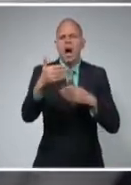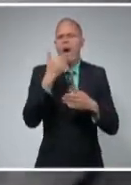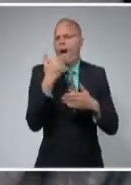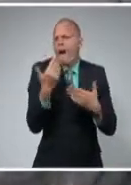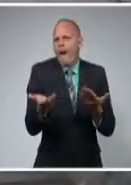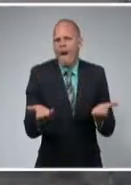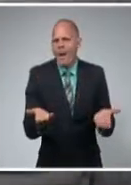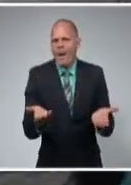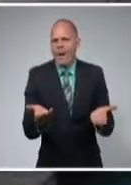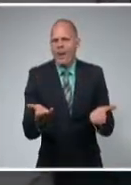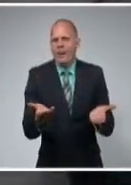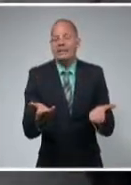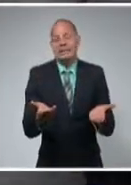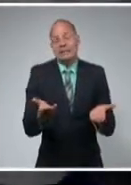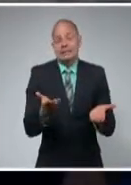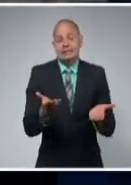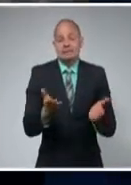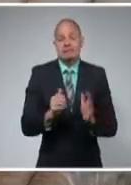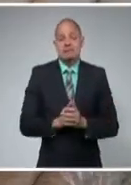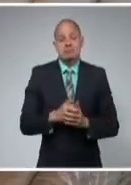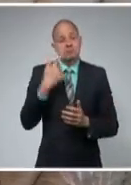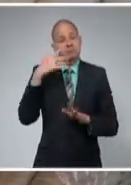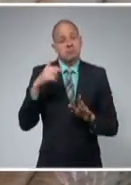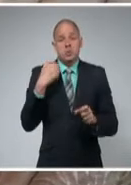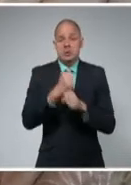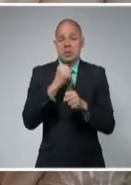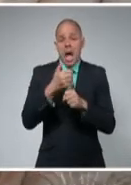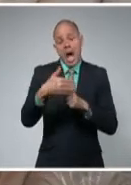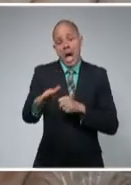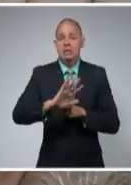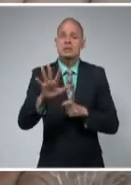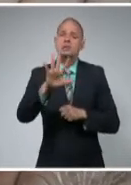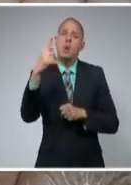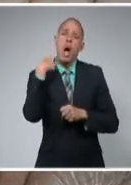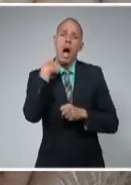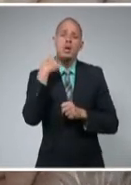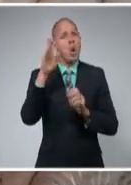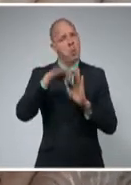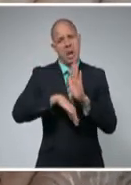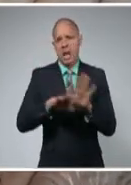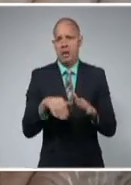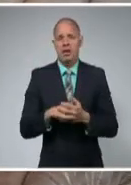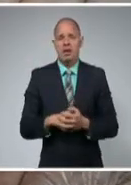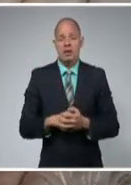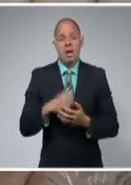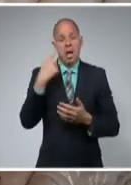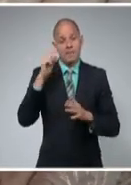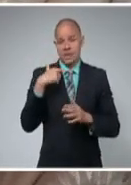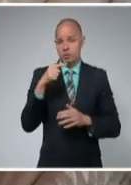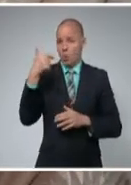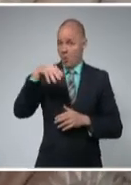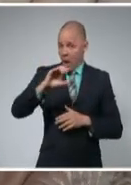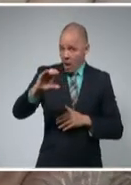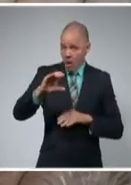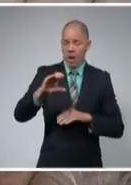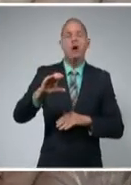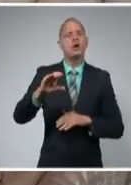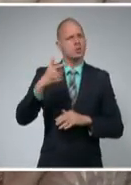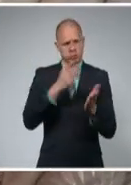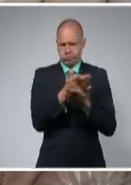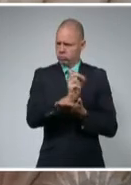que asegura no son tantos. Me quedan menos de 5 años de trabajo. Y yo sí digo que el día que me toque jubilarme, me voy a jubilar.